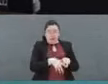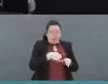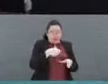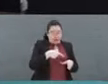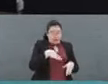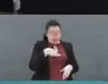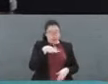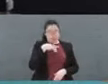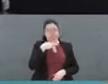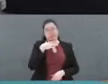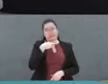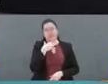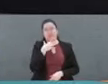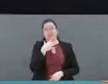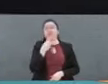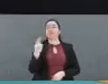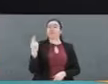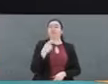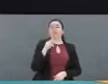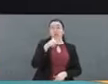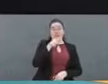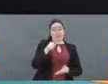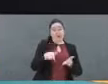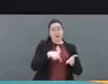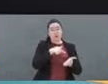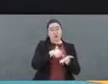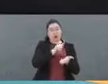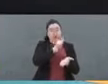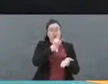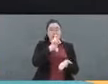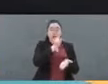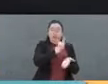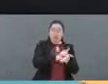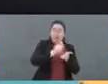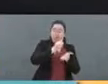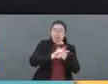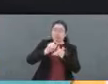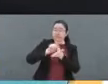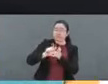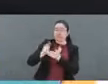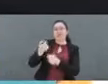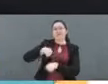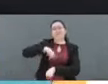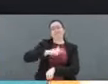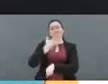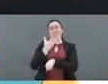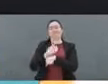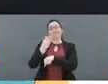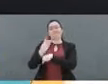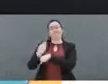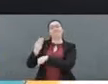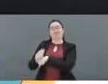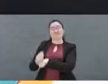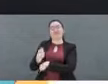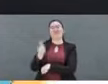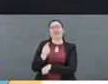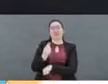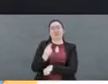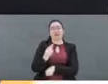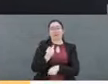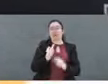es rehabilitar todas las plantas potabilizadoras. Hay muchas plantas potabilizadoras en la ciudad y aquí esta es una